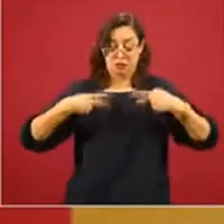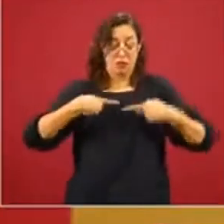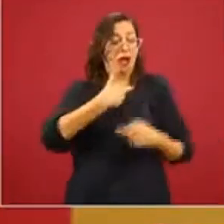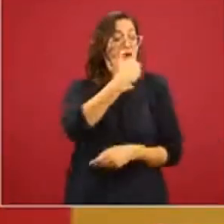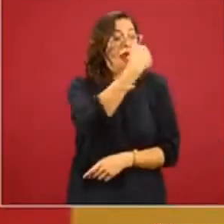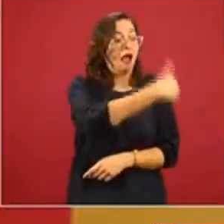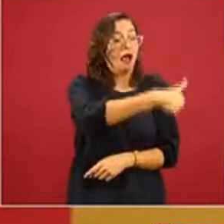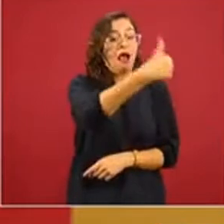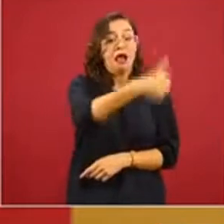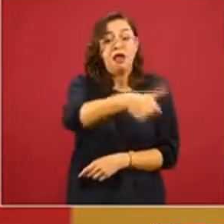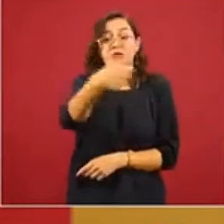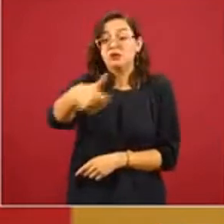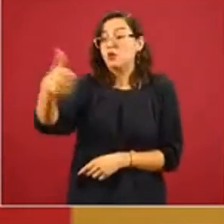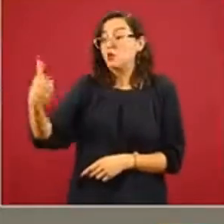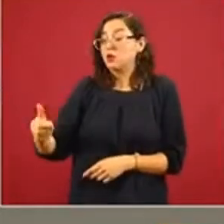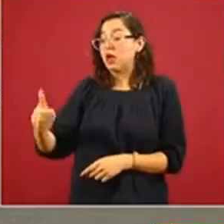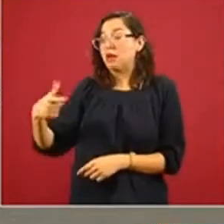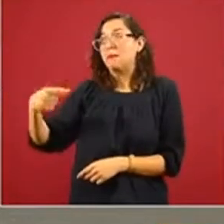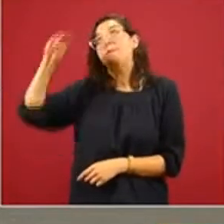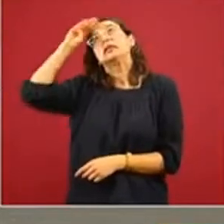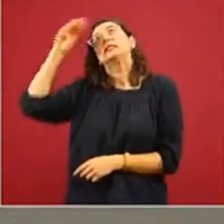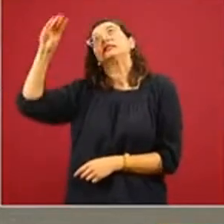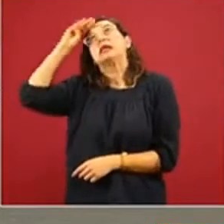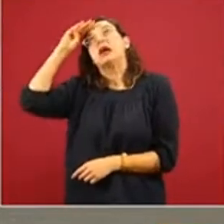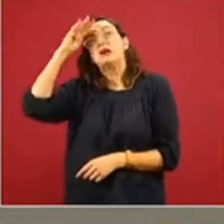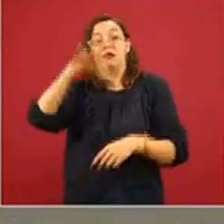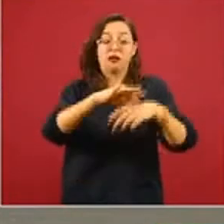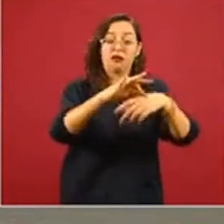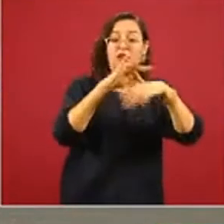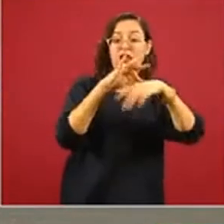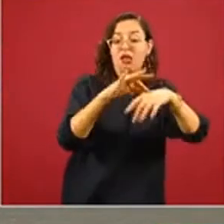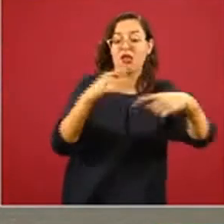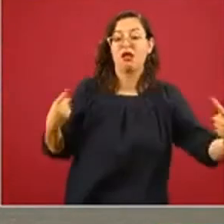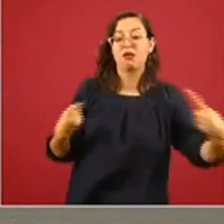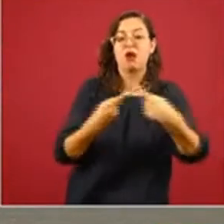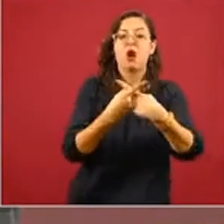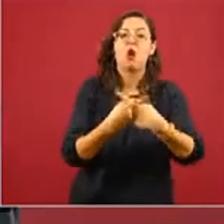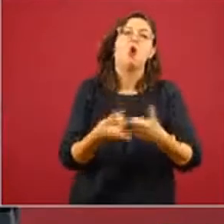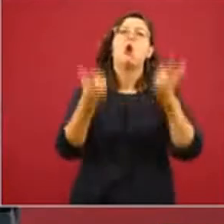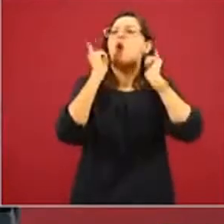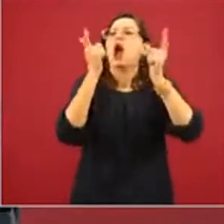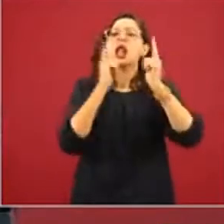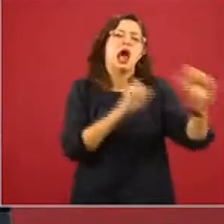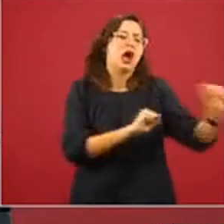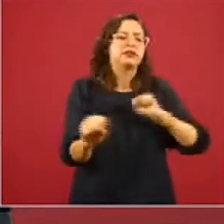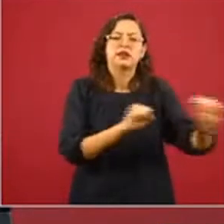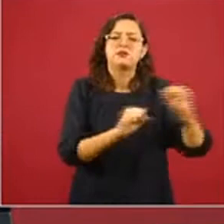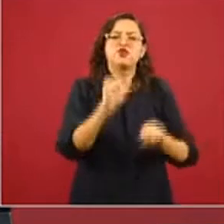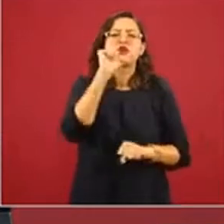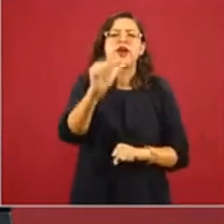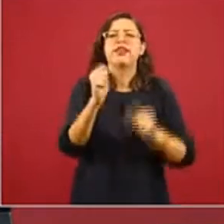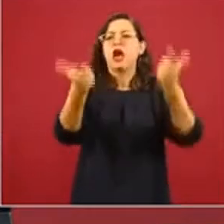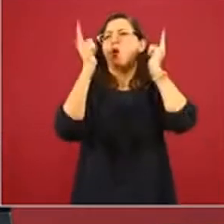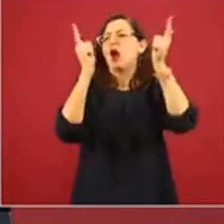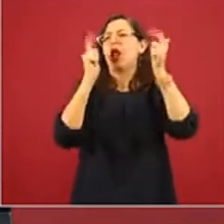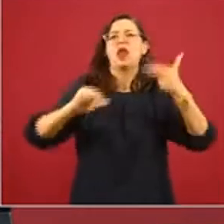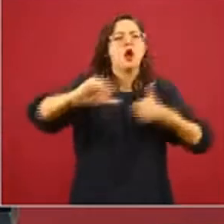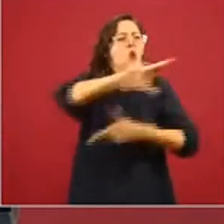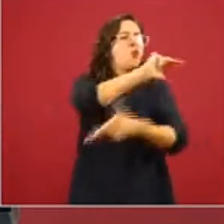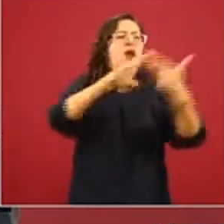discrepa con la realidad. También quisiéramos no tener terremotos, no tener huracanes, no